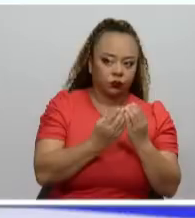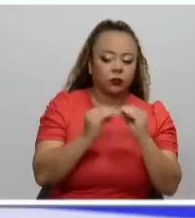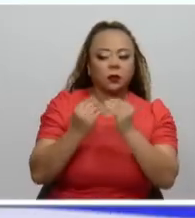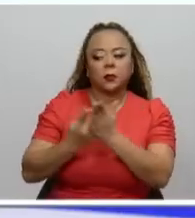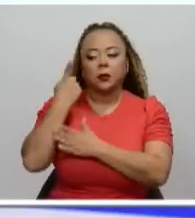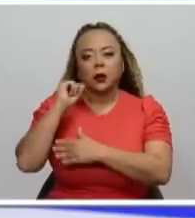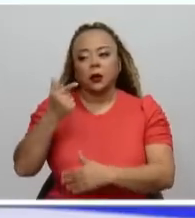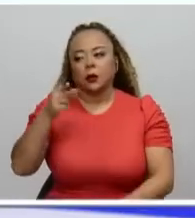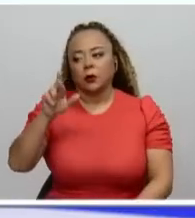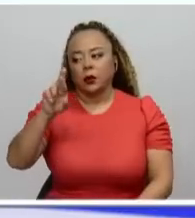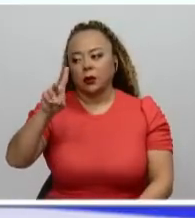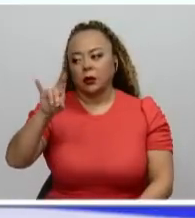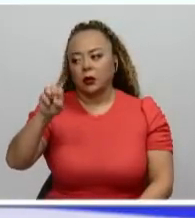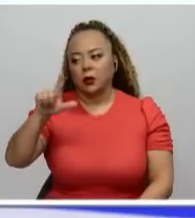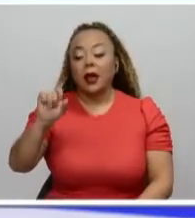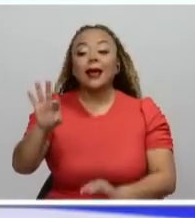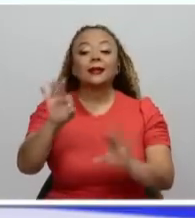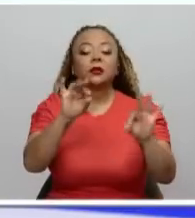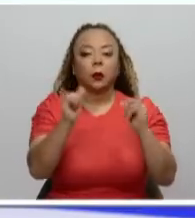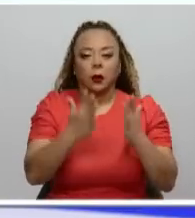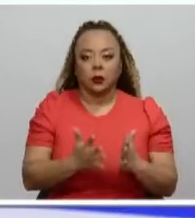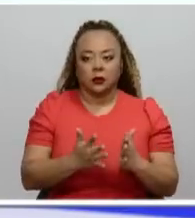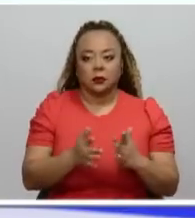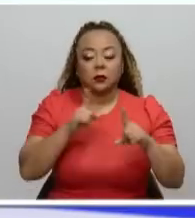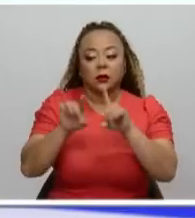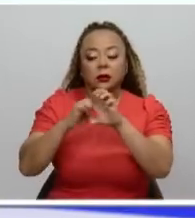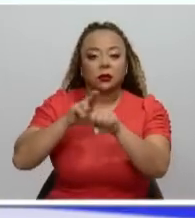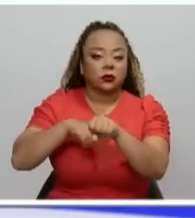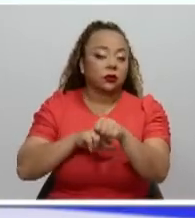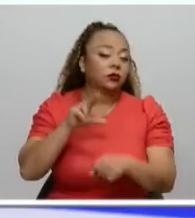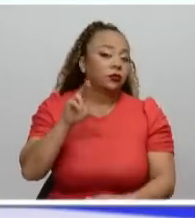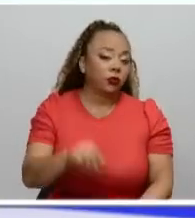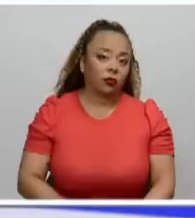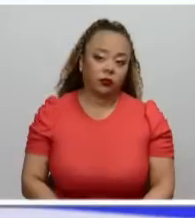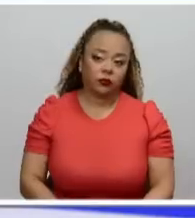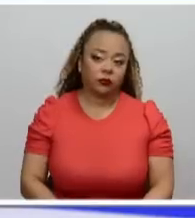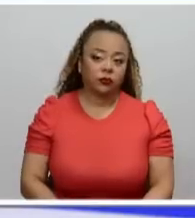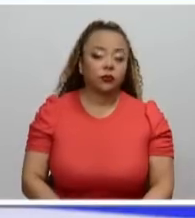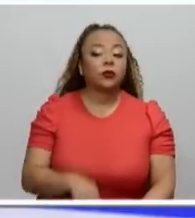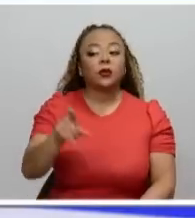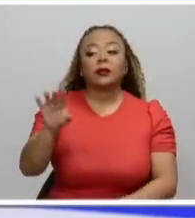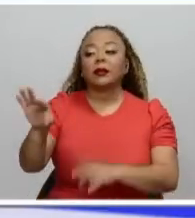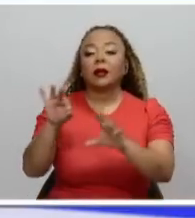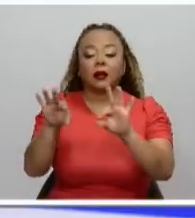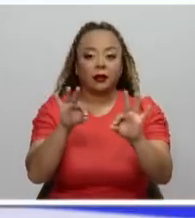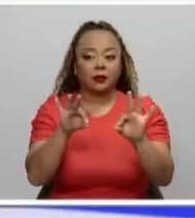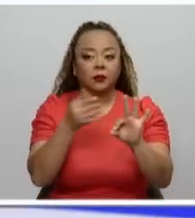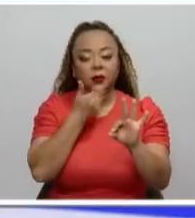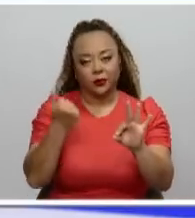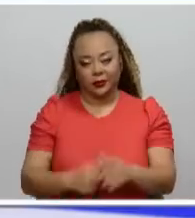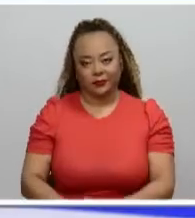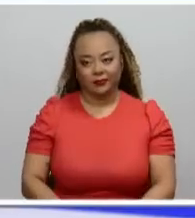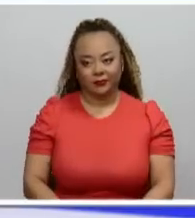más válido para Guardiola que él Escoge los jugadores pero en selección no porque en selección usted elige los mejores